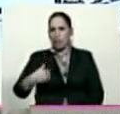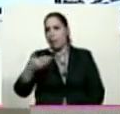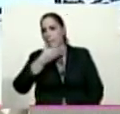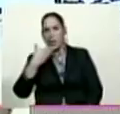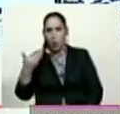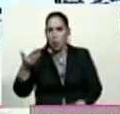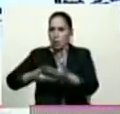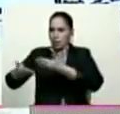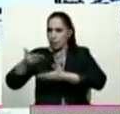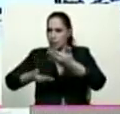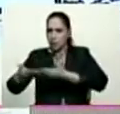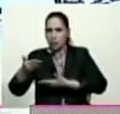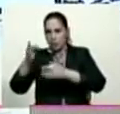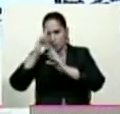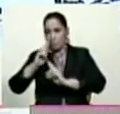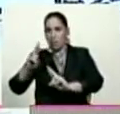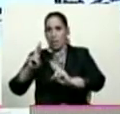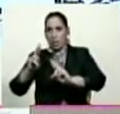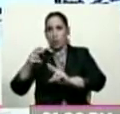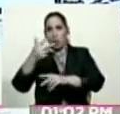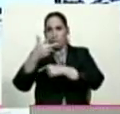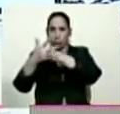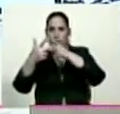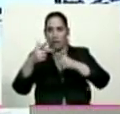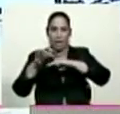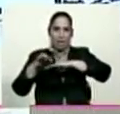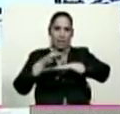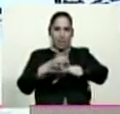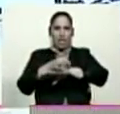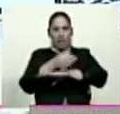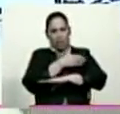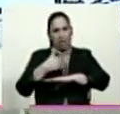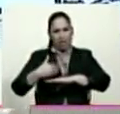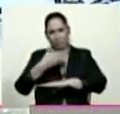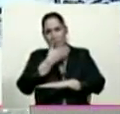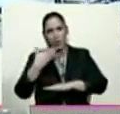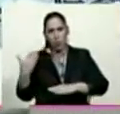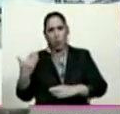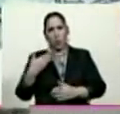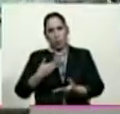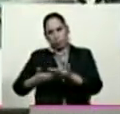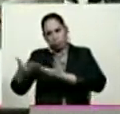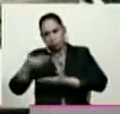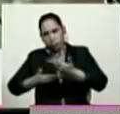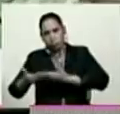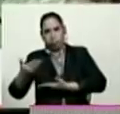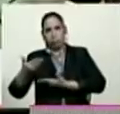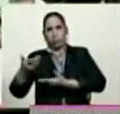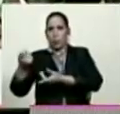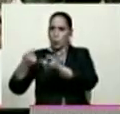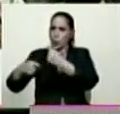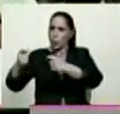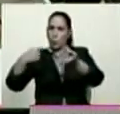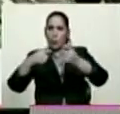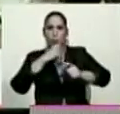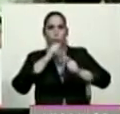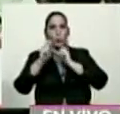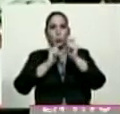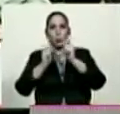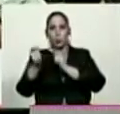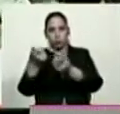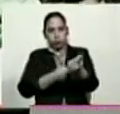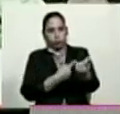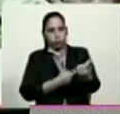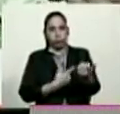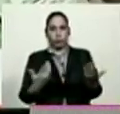con respeto. Queremos las mejores relaciones, fluidas, de comercio, de turismo, de hermandad,